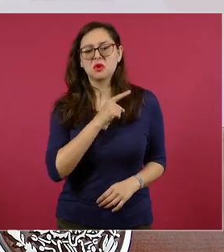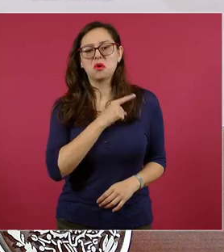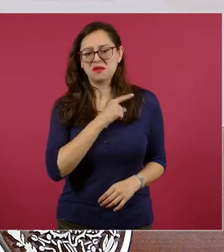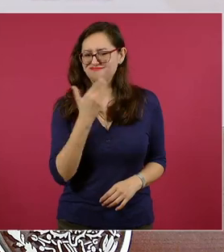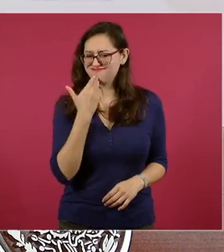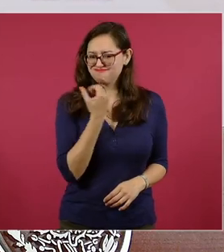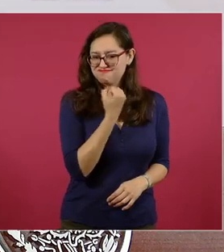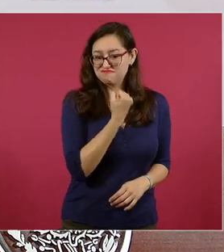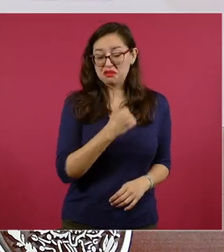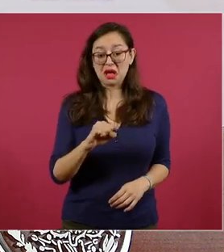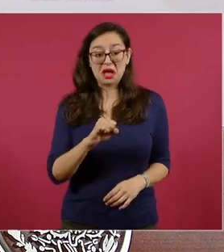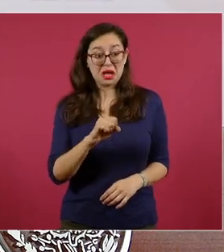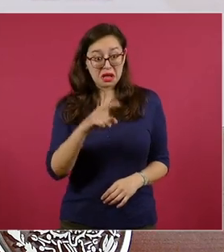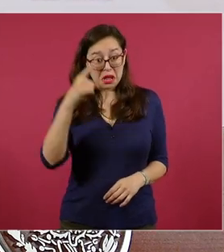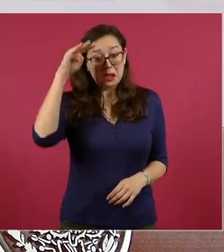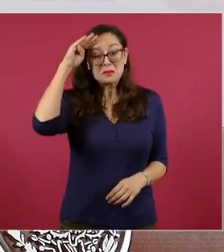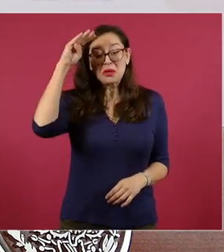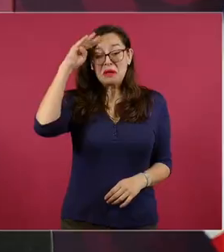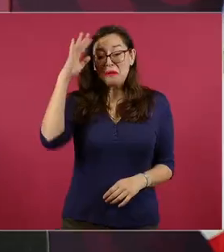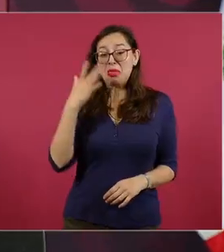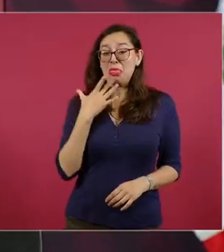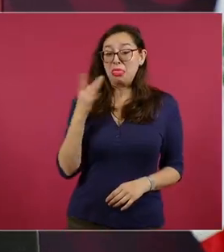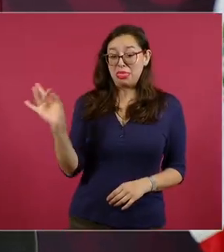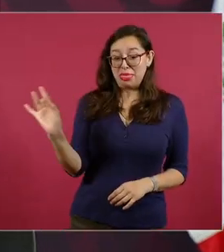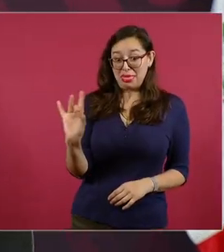Que no la subestimen,